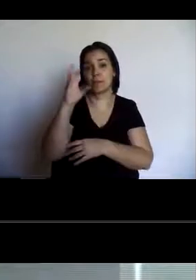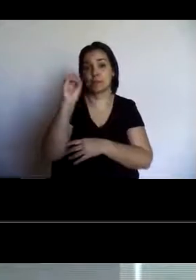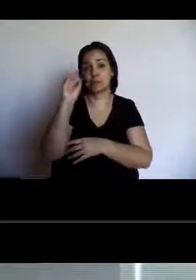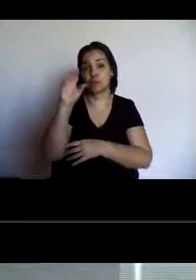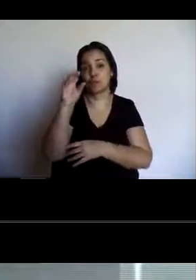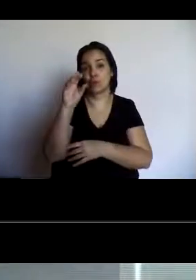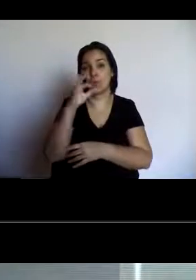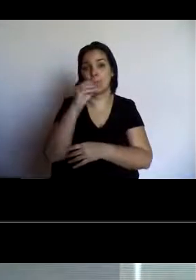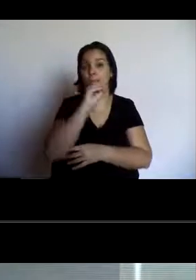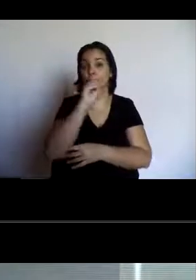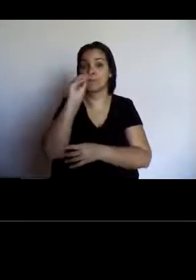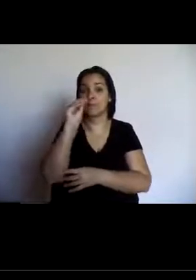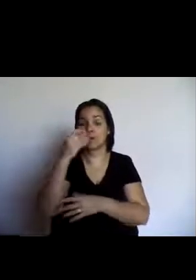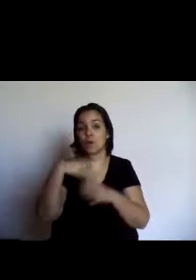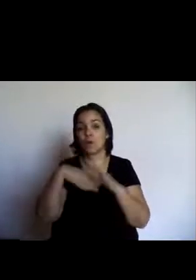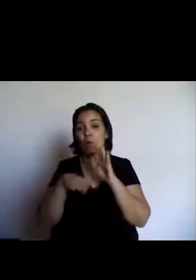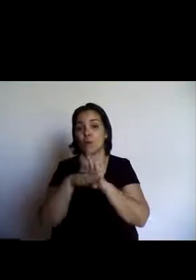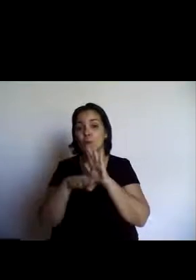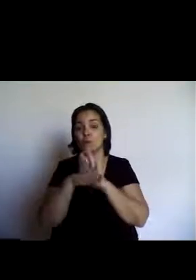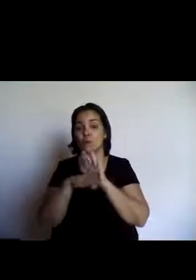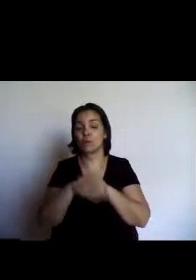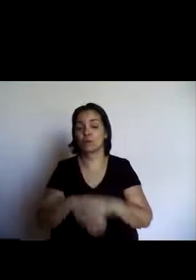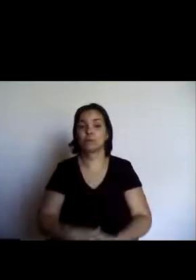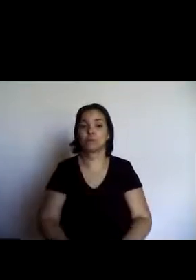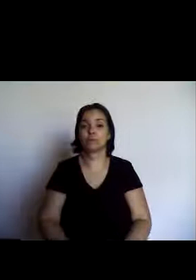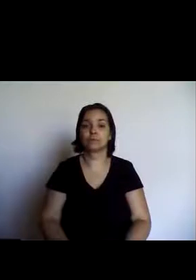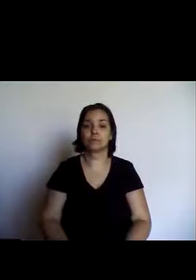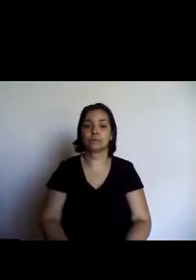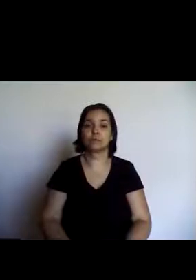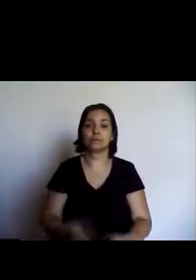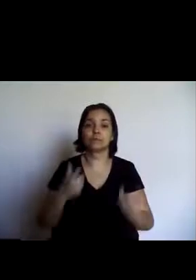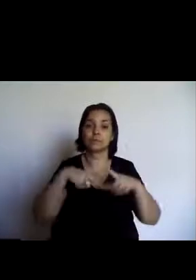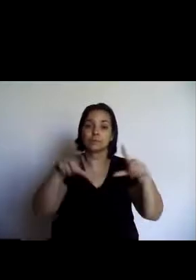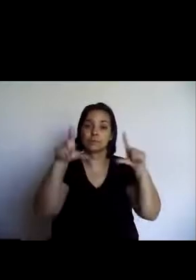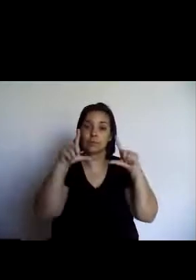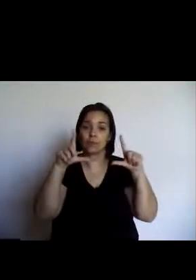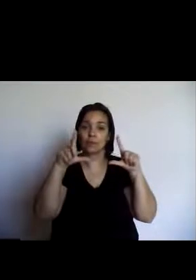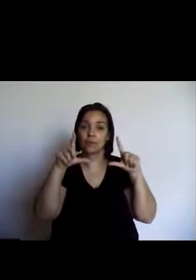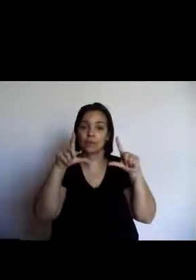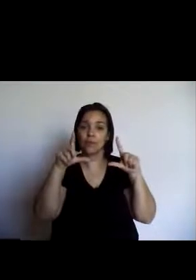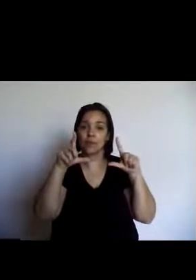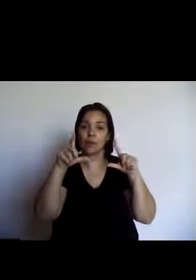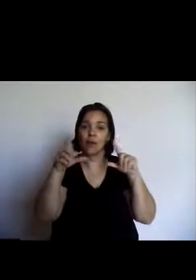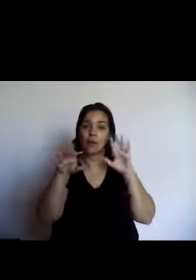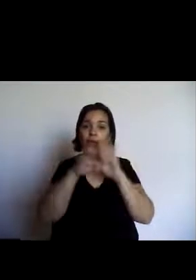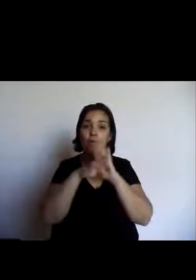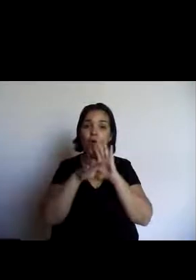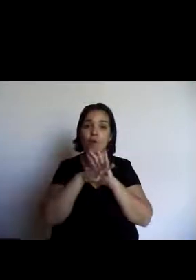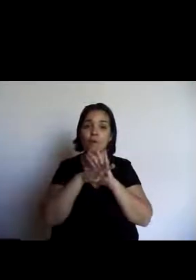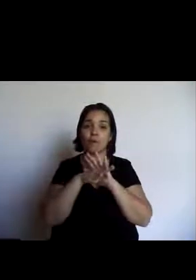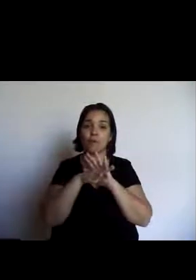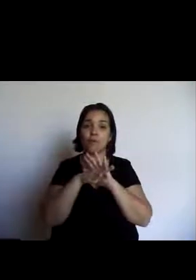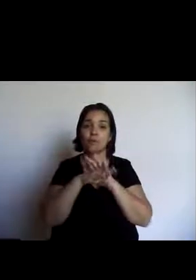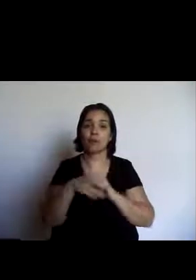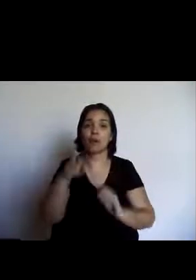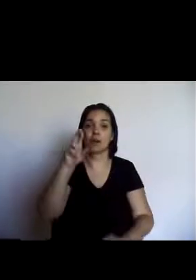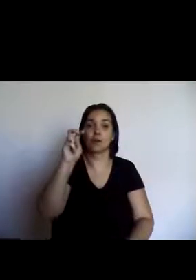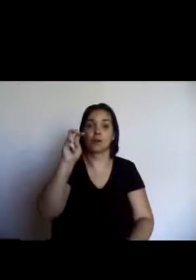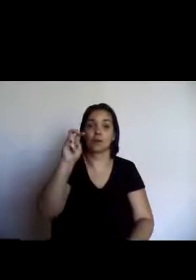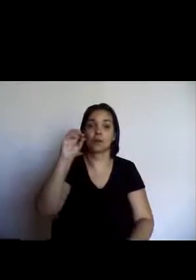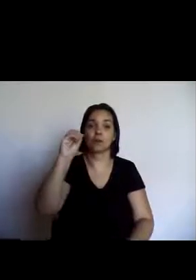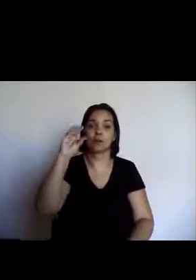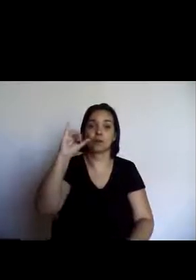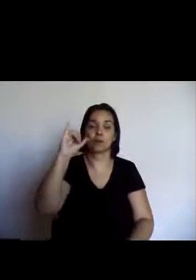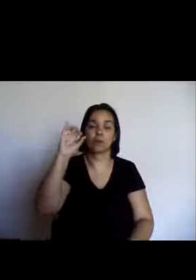y continuamos con nuestros panelistas. A continuación tenemos a Rocío Barquero